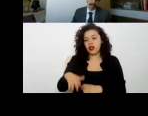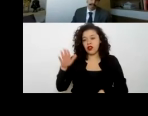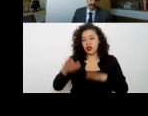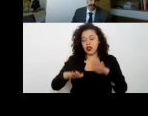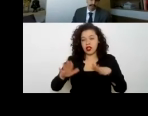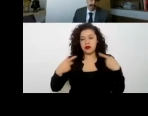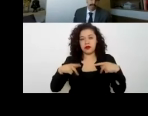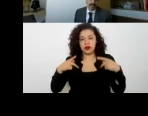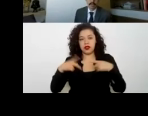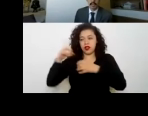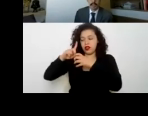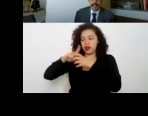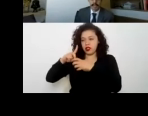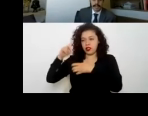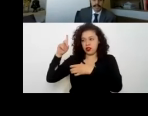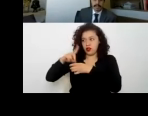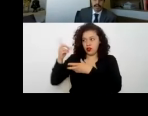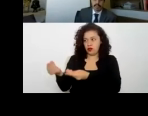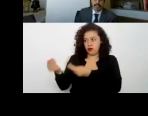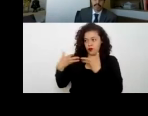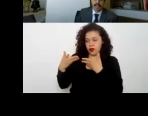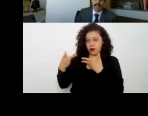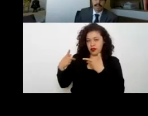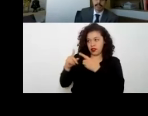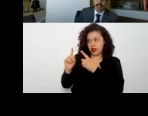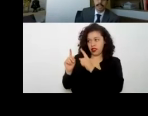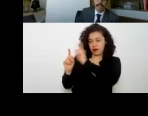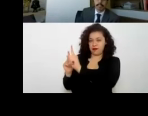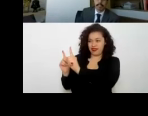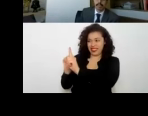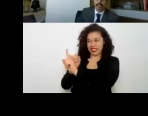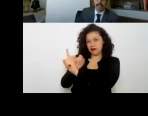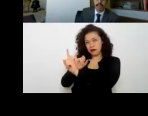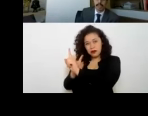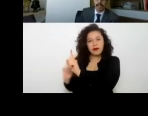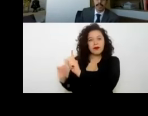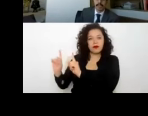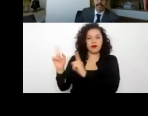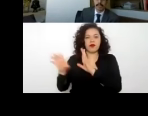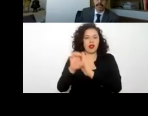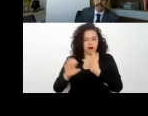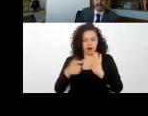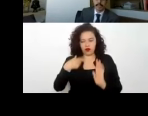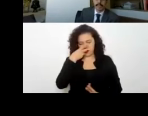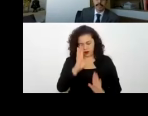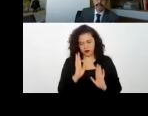hace la donación. Y vamos a si quieres, todavía ejemplos